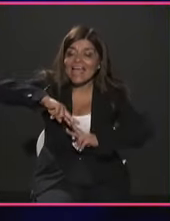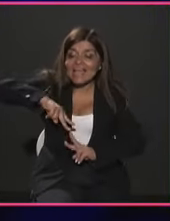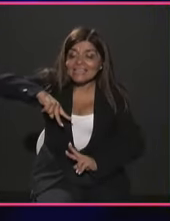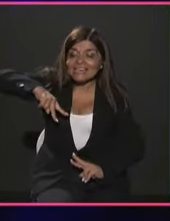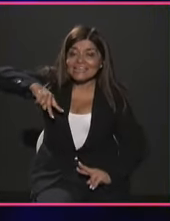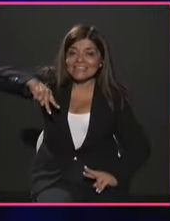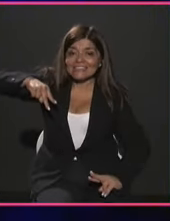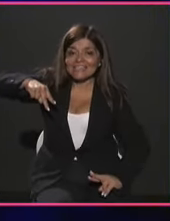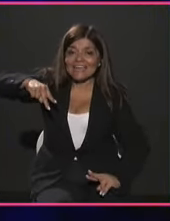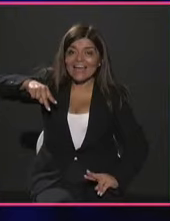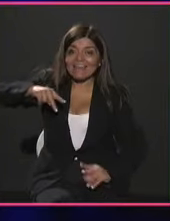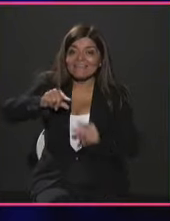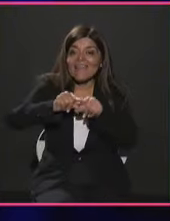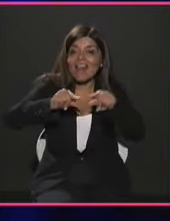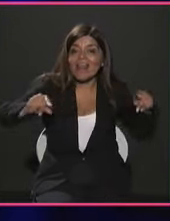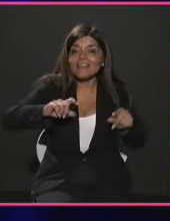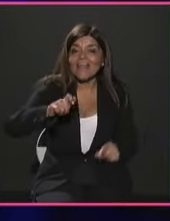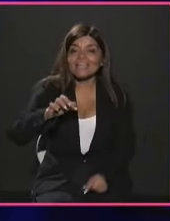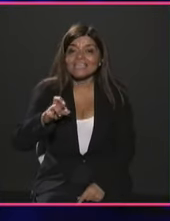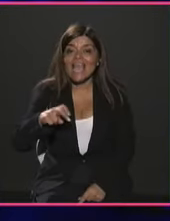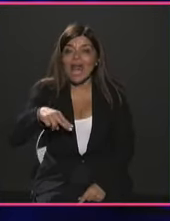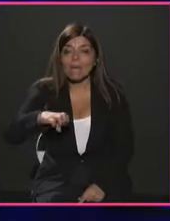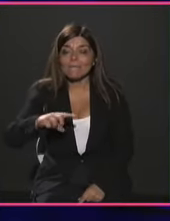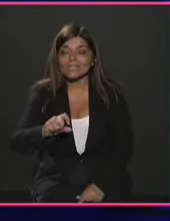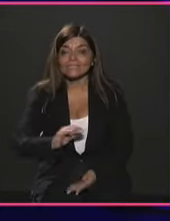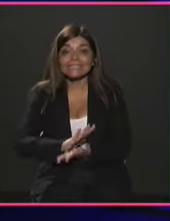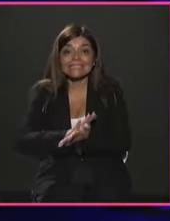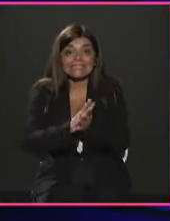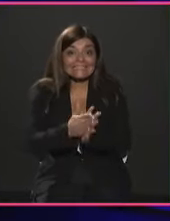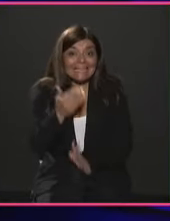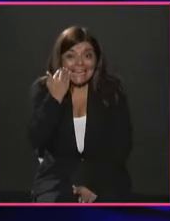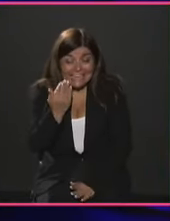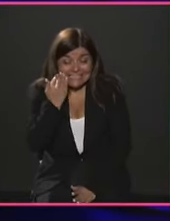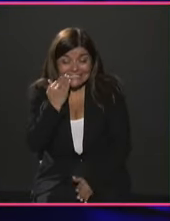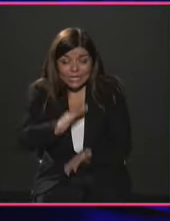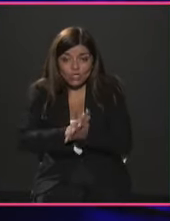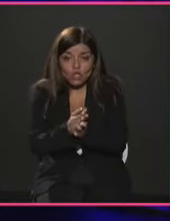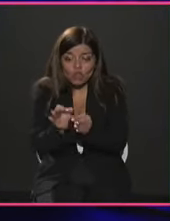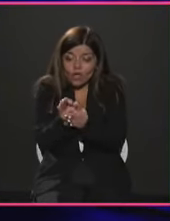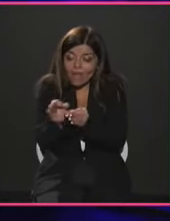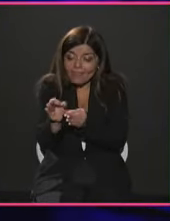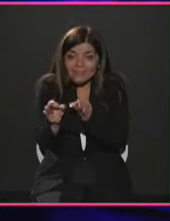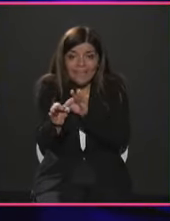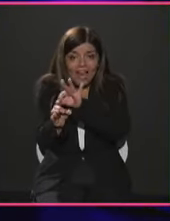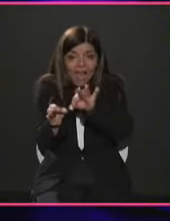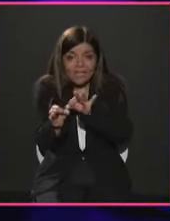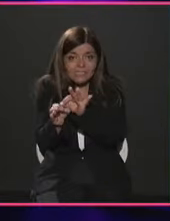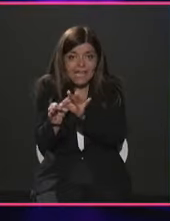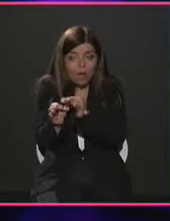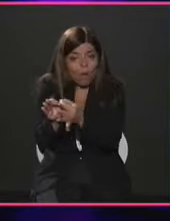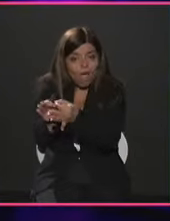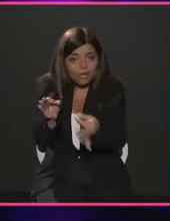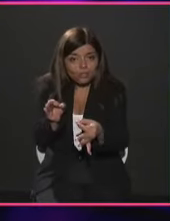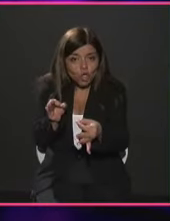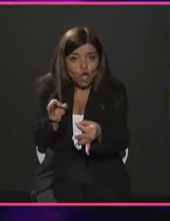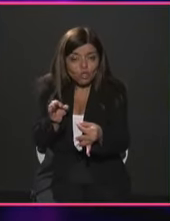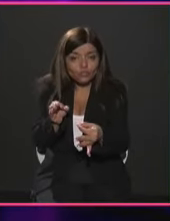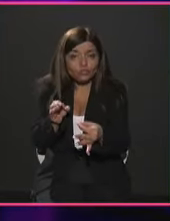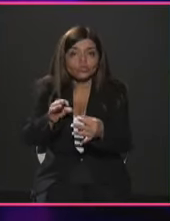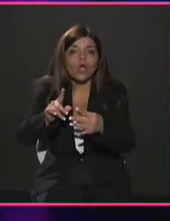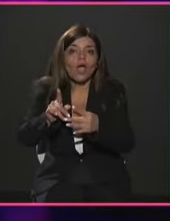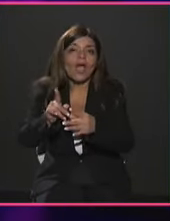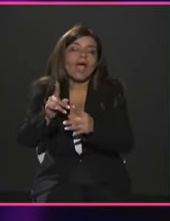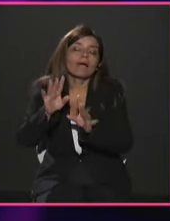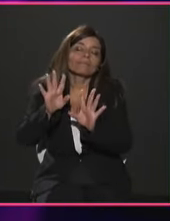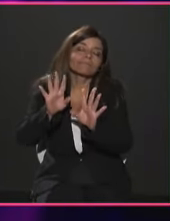gérmenes casi todas las células de nuestro cuerpo son somáticas excepta la mitad de la de los